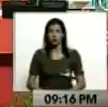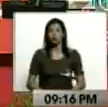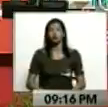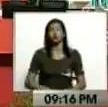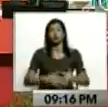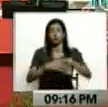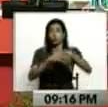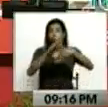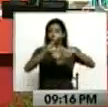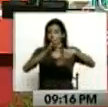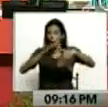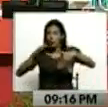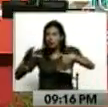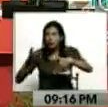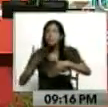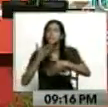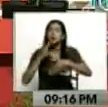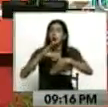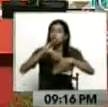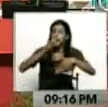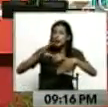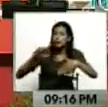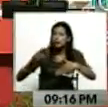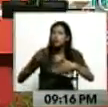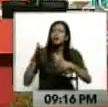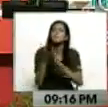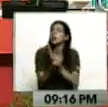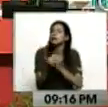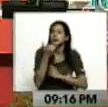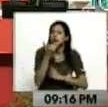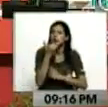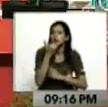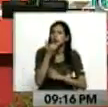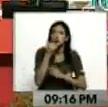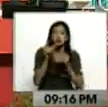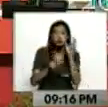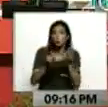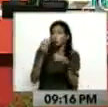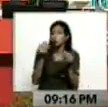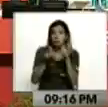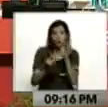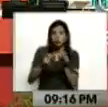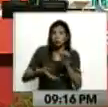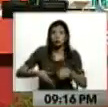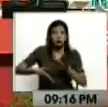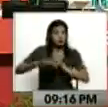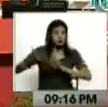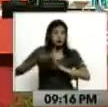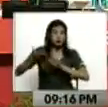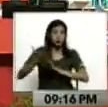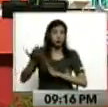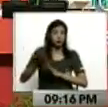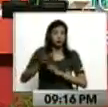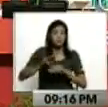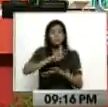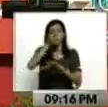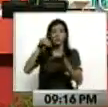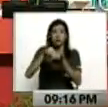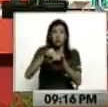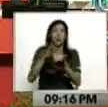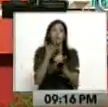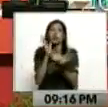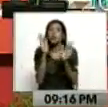en el Caribe dónde estaría ahorita El Caribe Y cuánta de esa gente no se hubiera ido para allá para Miami si no hubiese existido